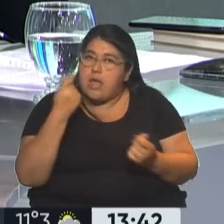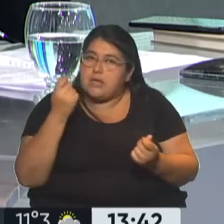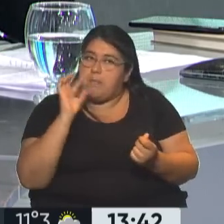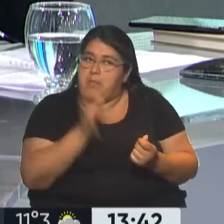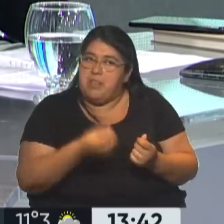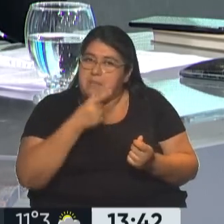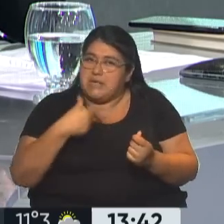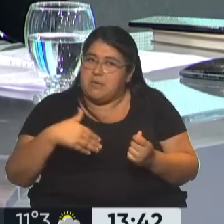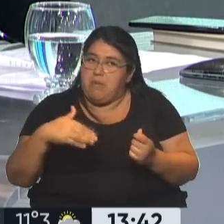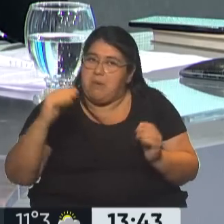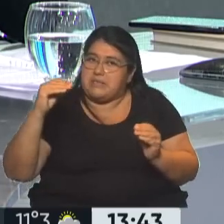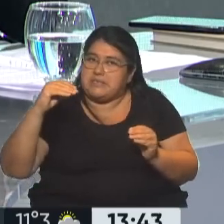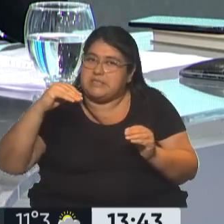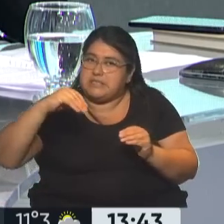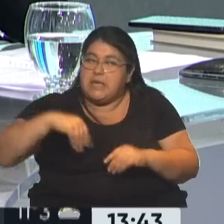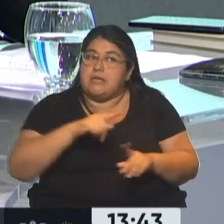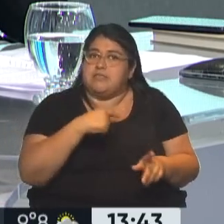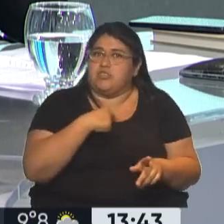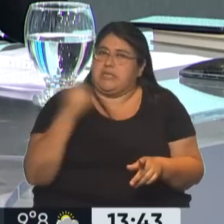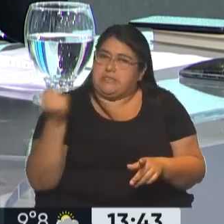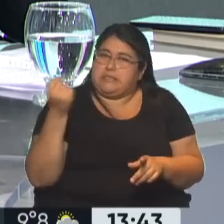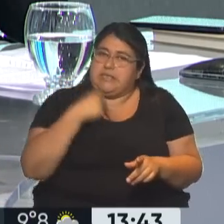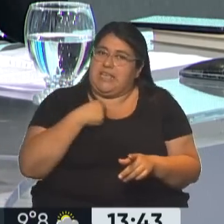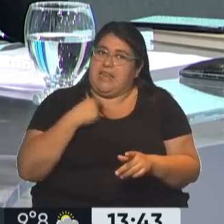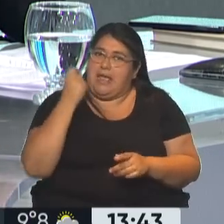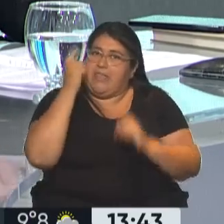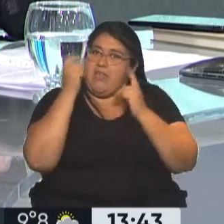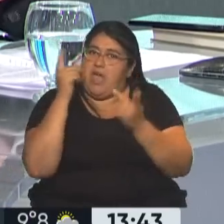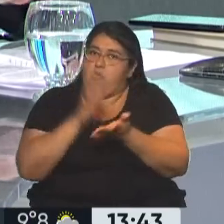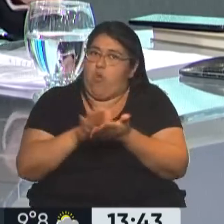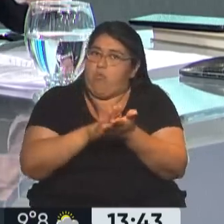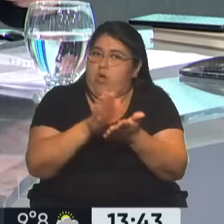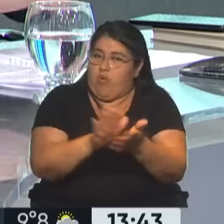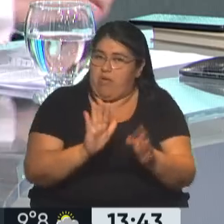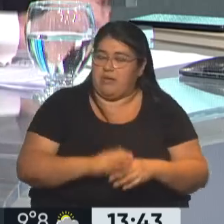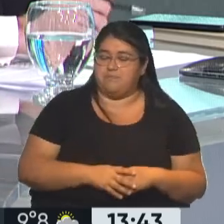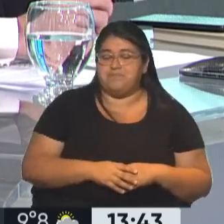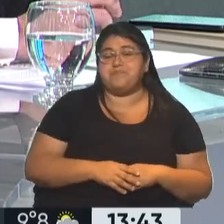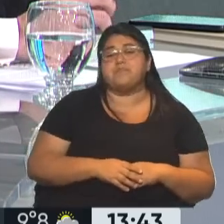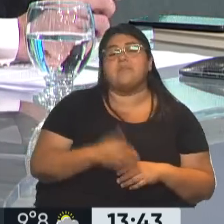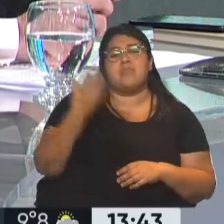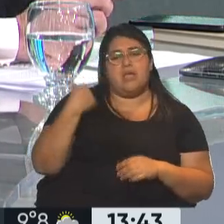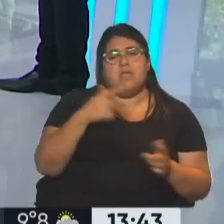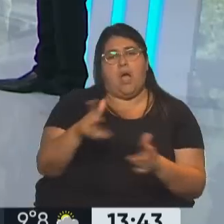intervalo también, recordemos que hace unos meses nosotros lo trabajamos, lo mencionamos en el programa, esta